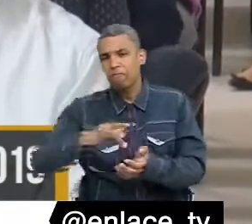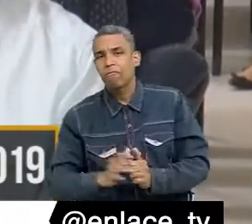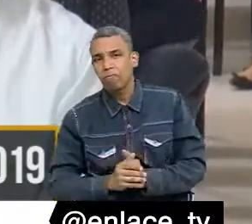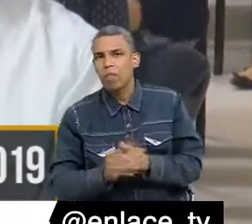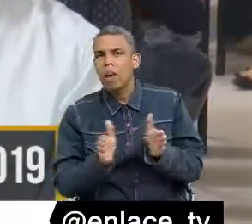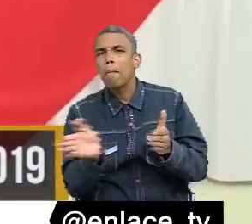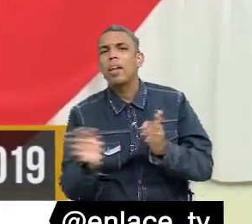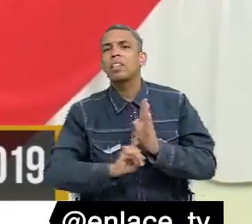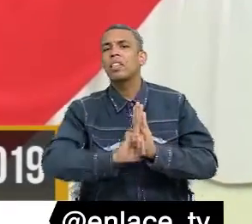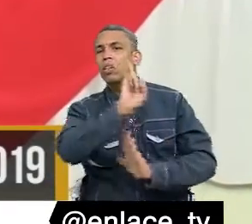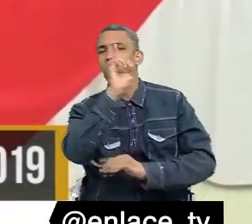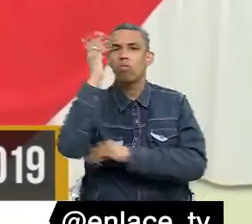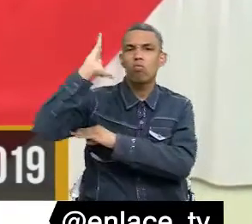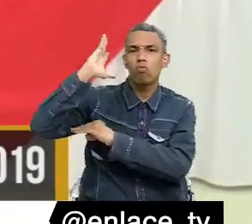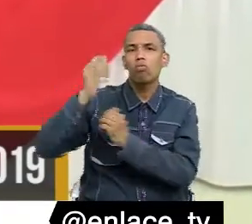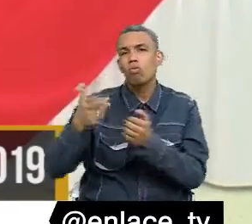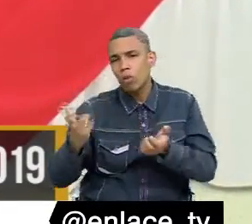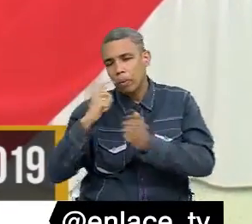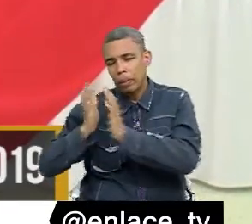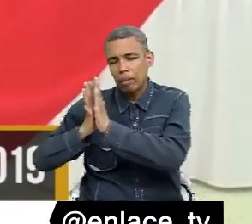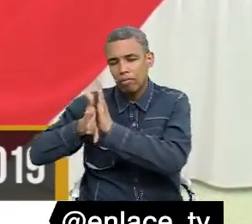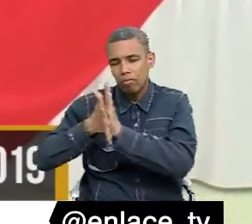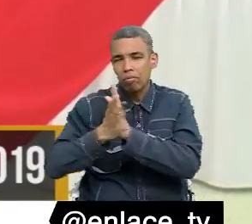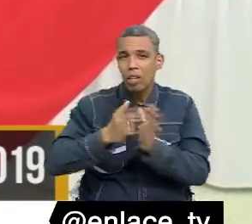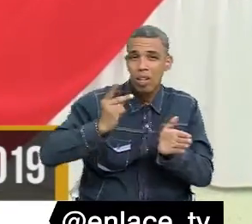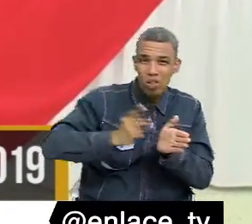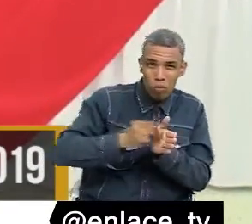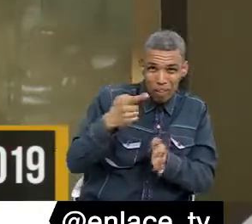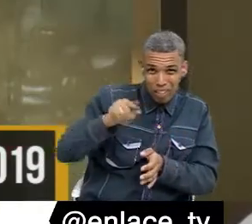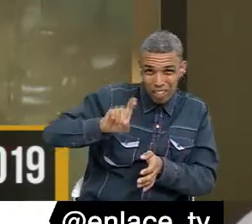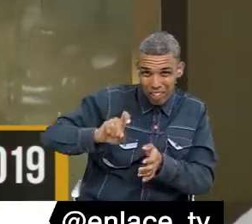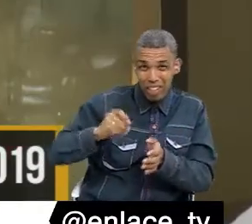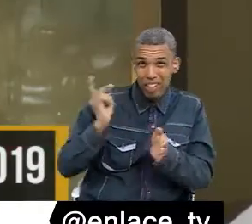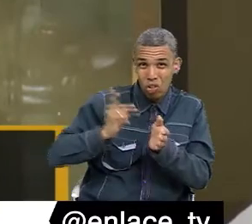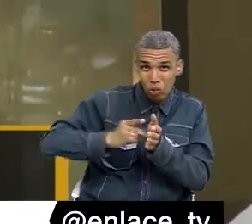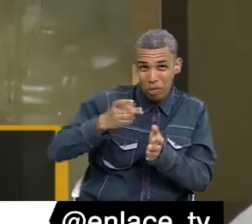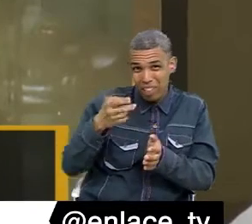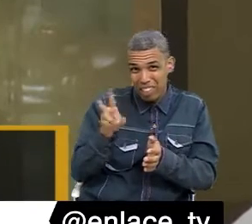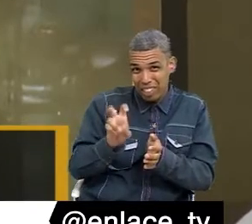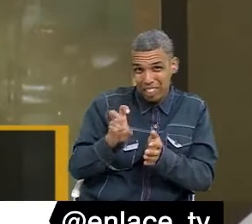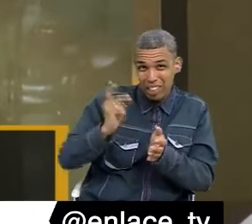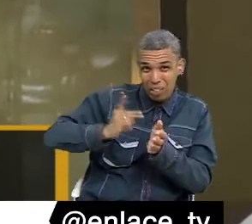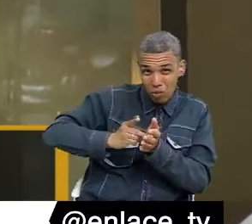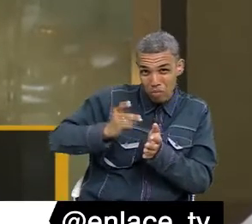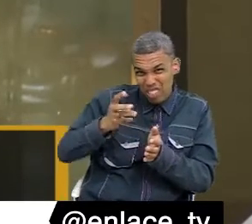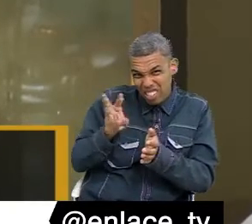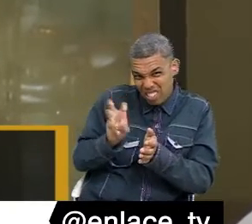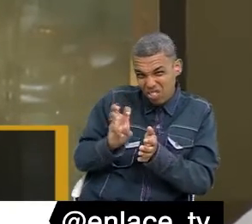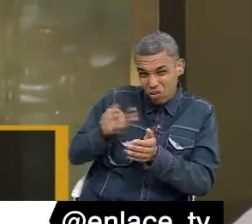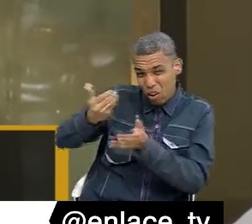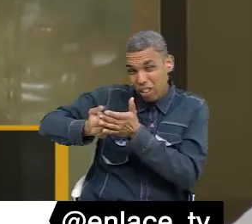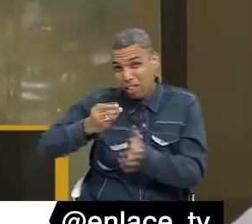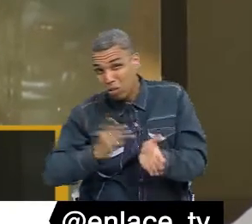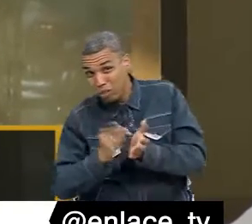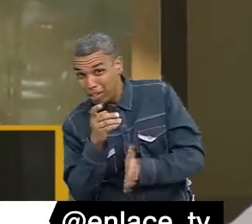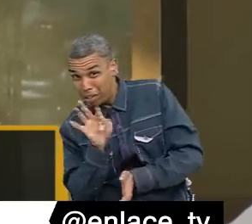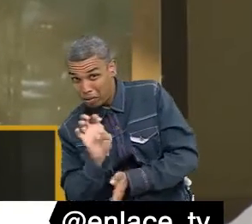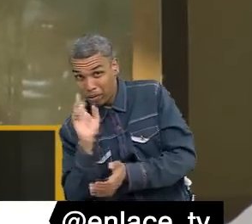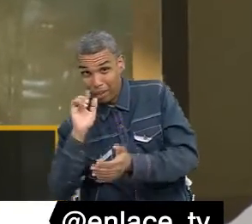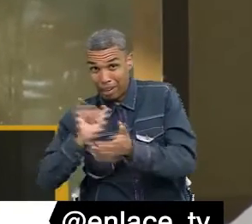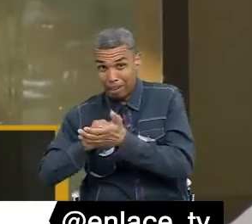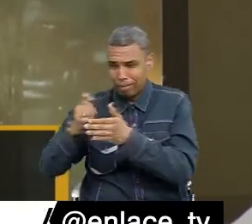plan de desarrollo 2016-2019 para esta zona del país. En materia de orden público, en materia de víctimas, la cual tenemos una